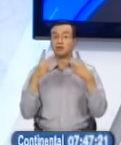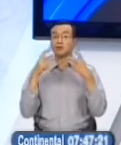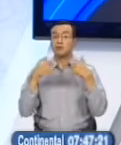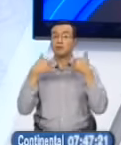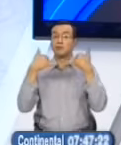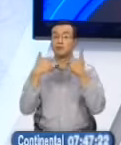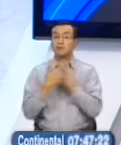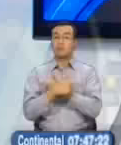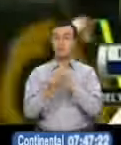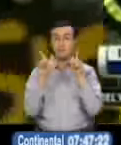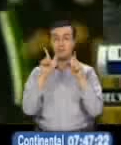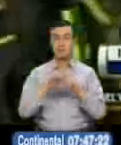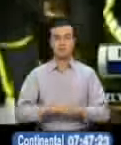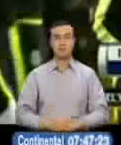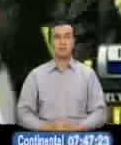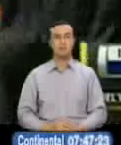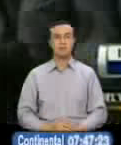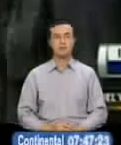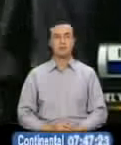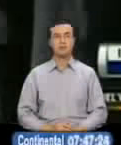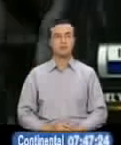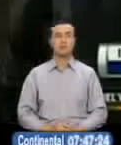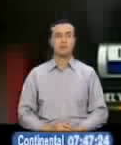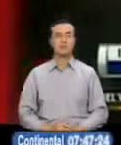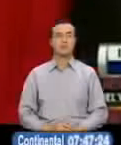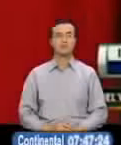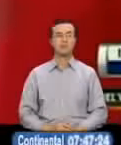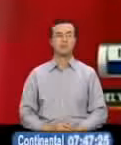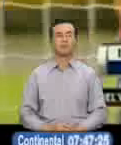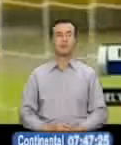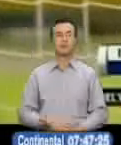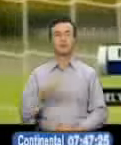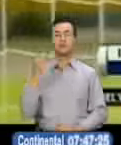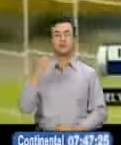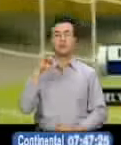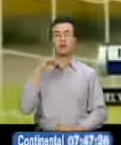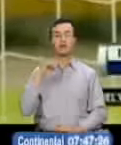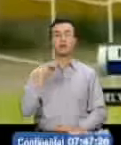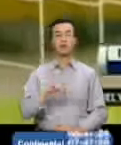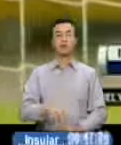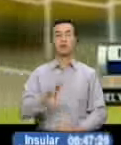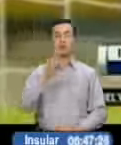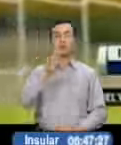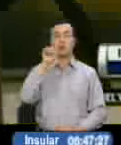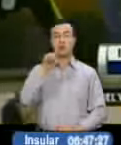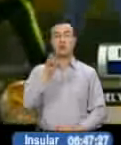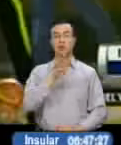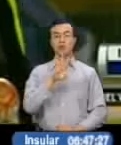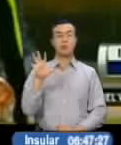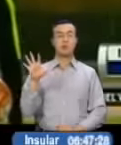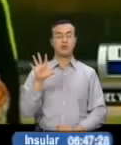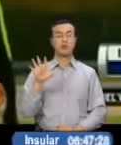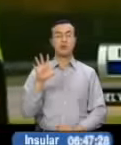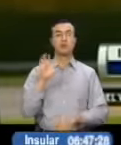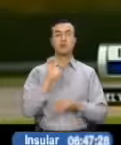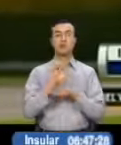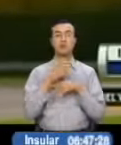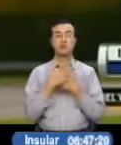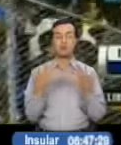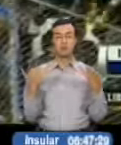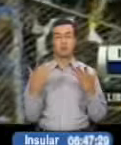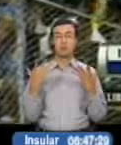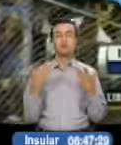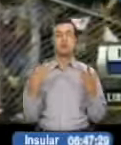América. No fueron favoritos, sino también si les... Este miércoles, desde las 19 horas con 45 minutos del Ecuador,